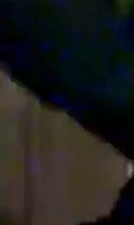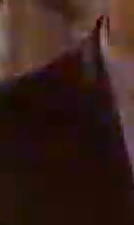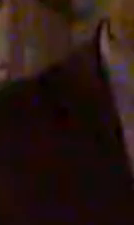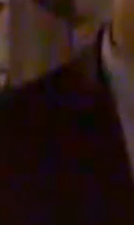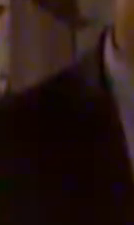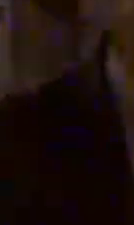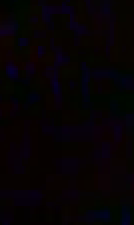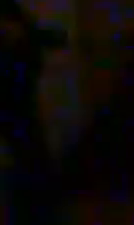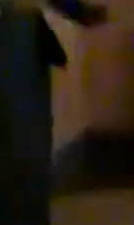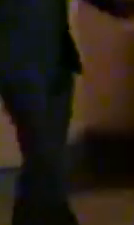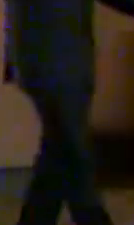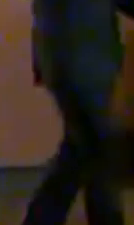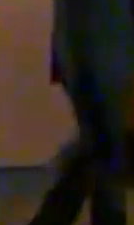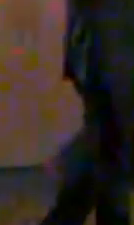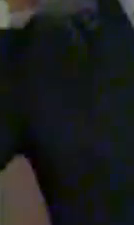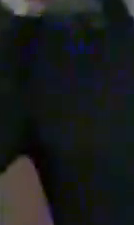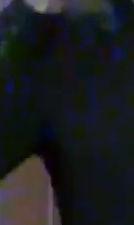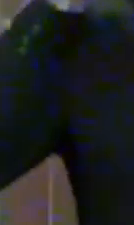ella.